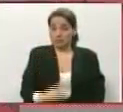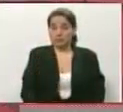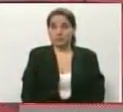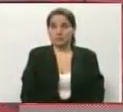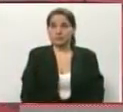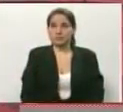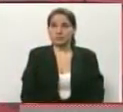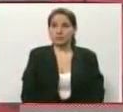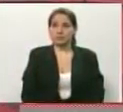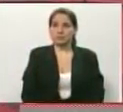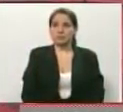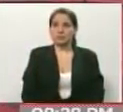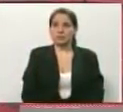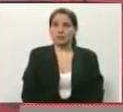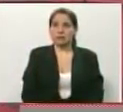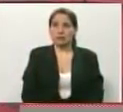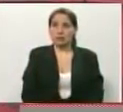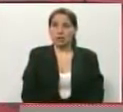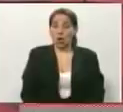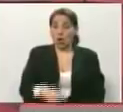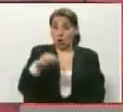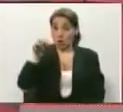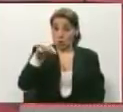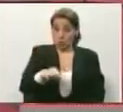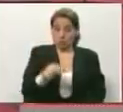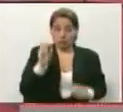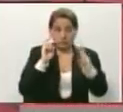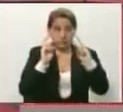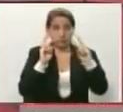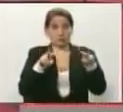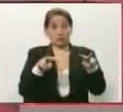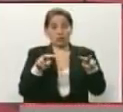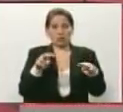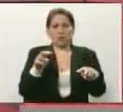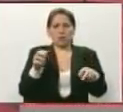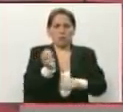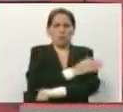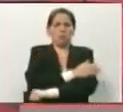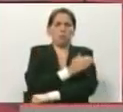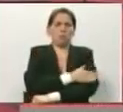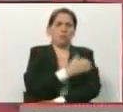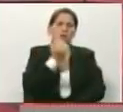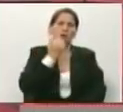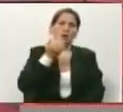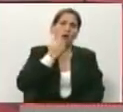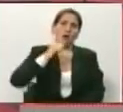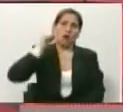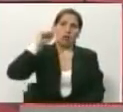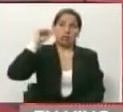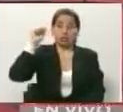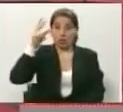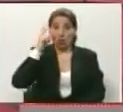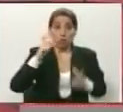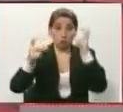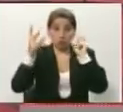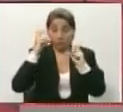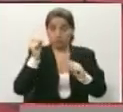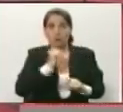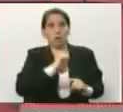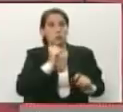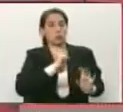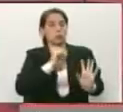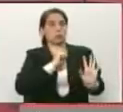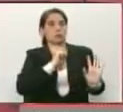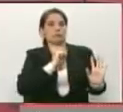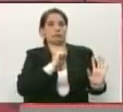se fue para Miraflores. Y lo de hoy, como ellos convocaron hoy la manifestación, hace una semana yo lo escuché y me asusté, se lo digo.